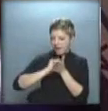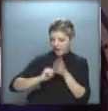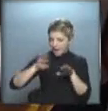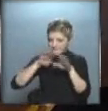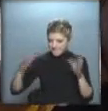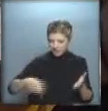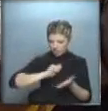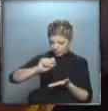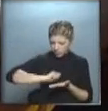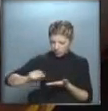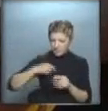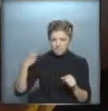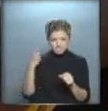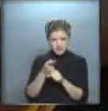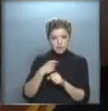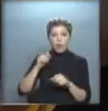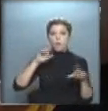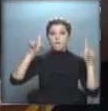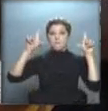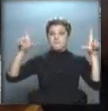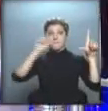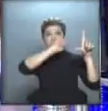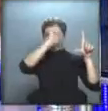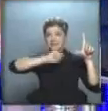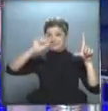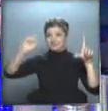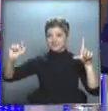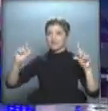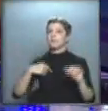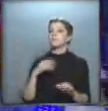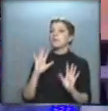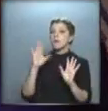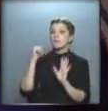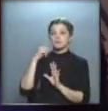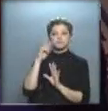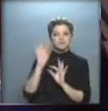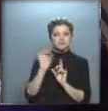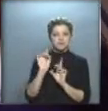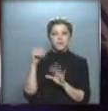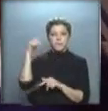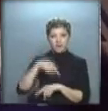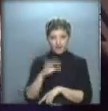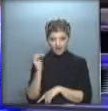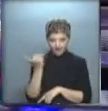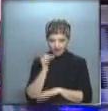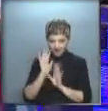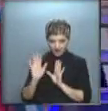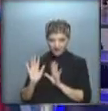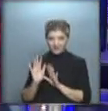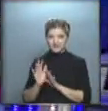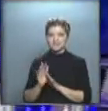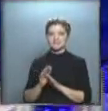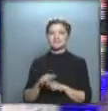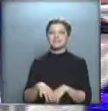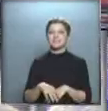mesa o por el pizarrón. Pero hay alguien, yo no quiero ver, pero hay alguien acá. Yo lo que no quiero ver son mesas de los cursos de estos